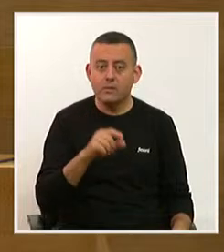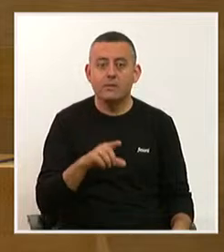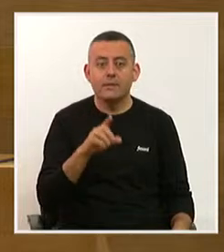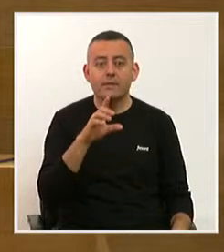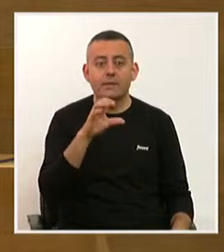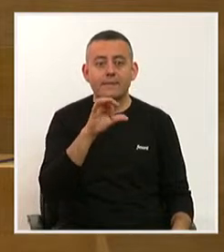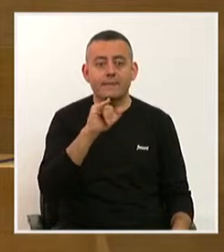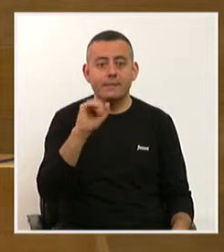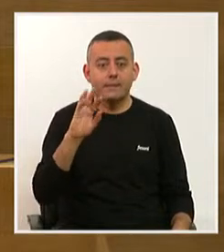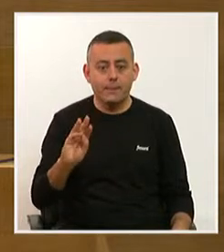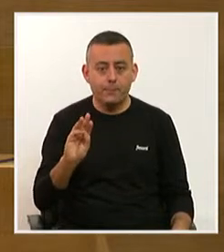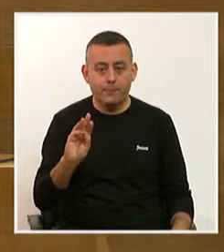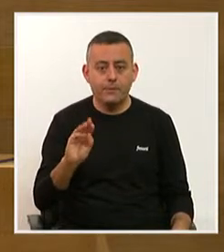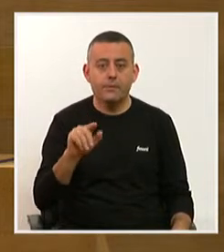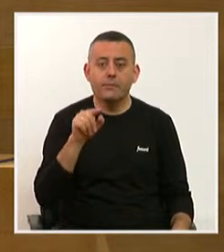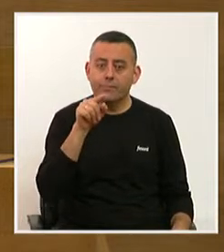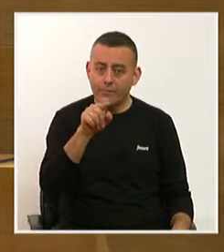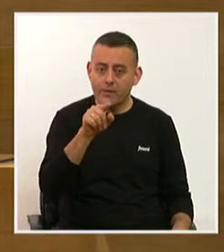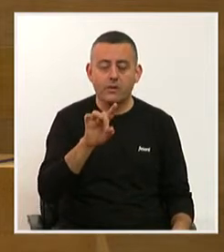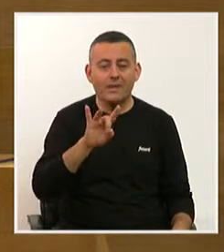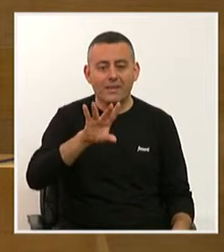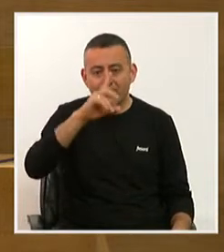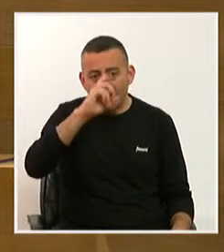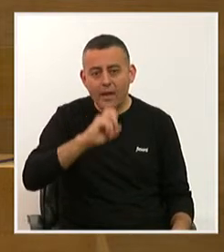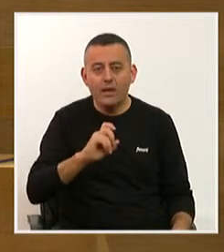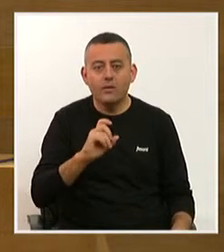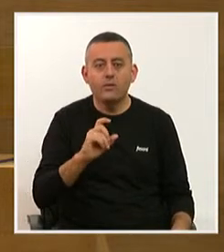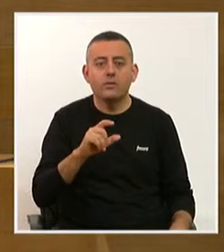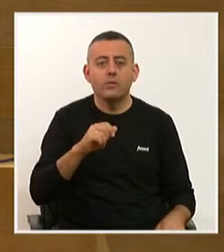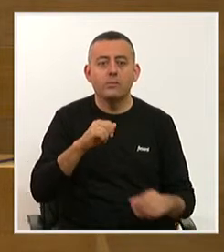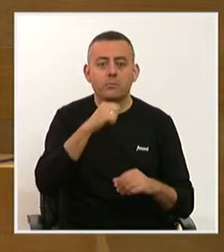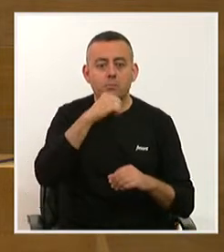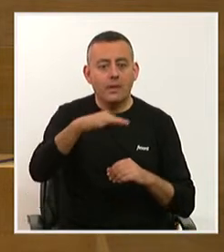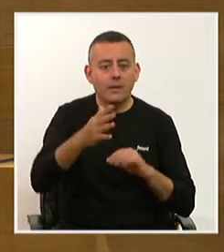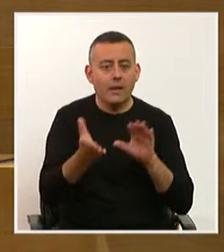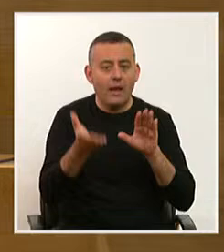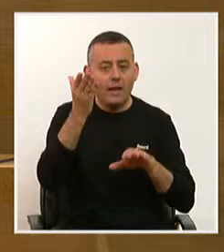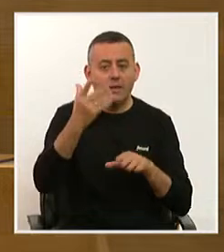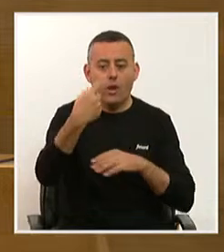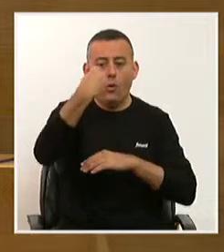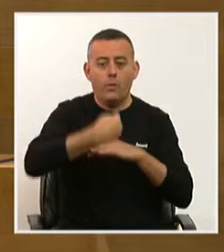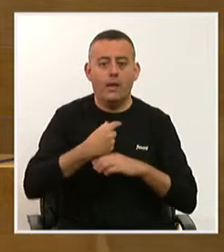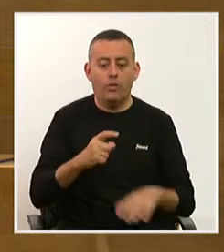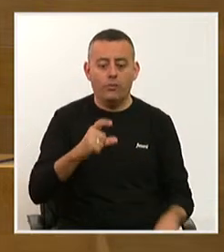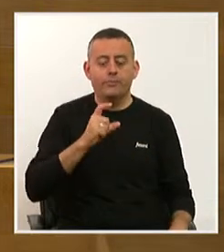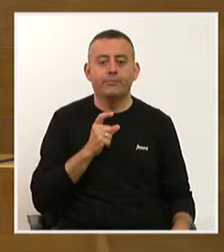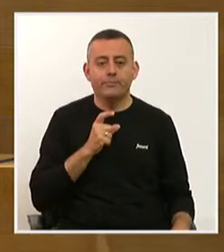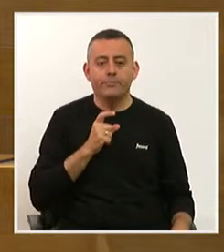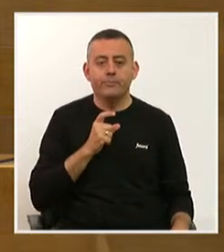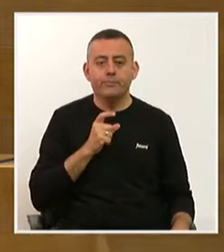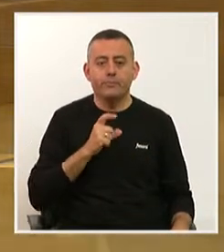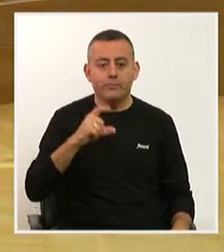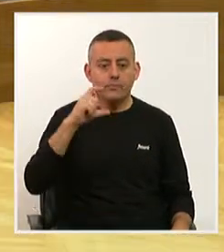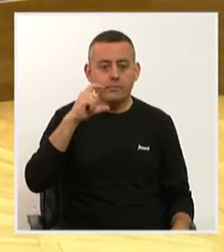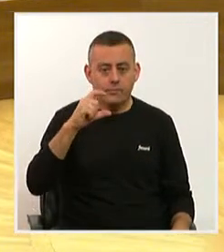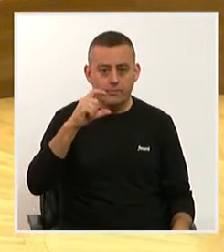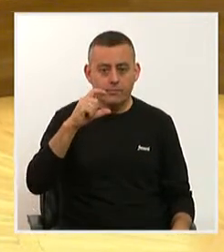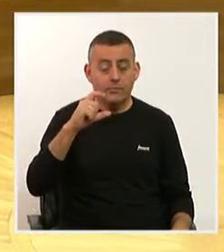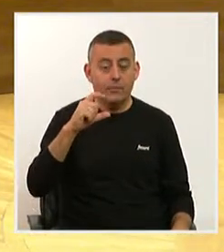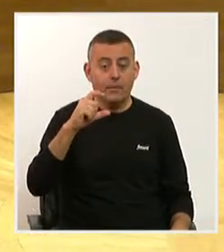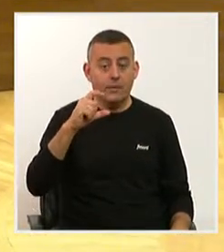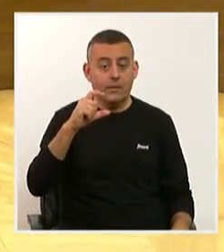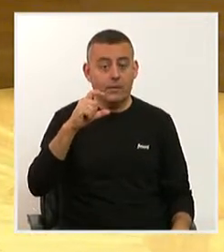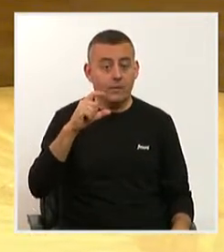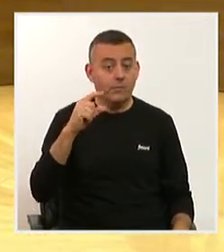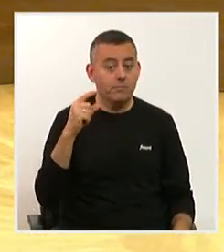han oblig dur 15 en la Marina alta Durant 15 añ y en N de la que Tena targeta